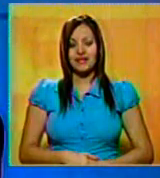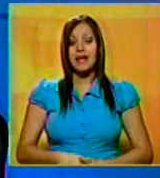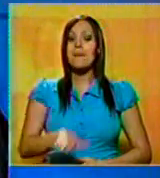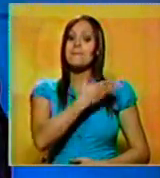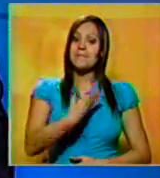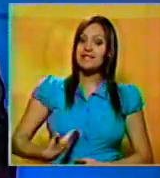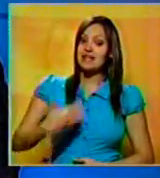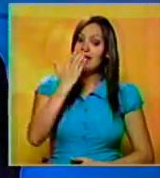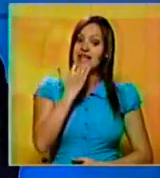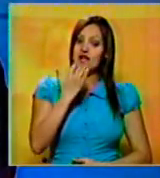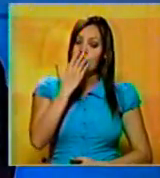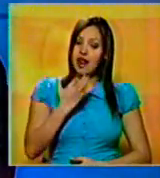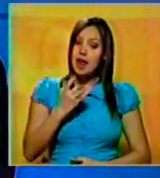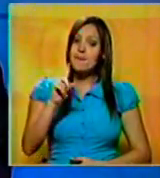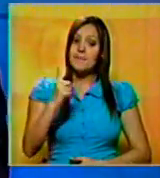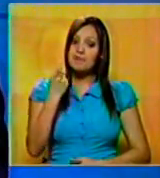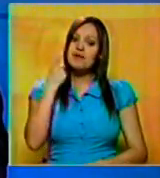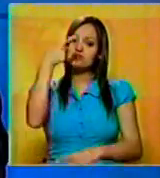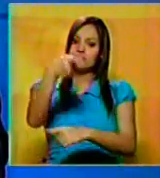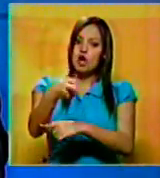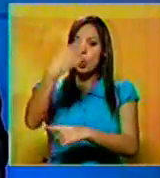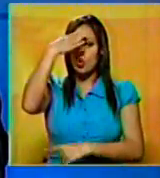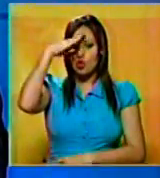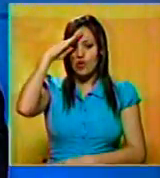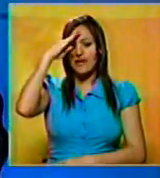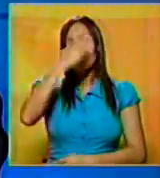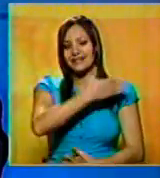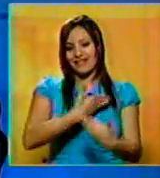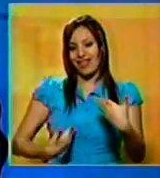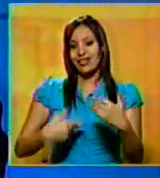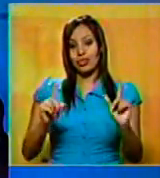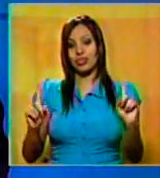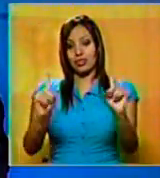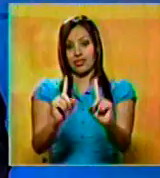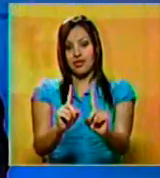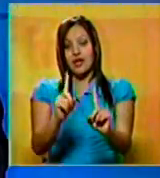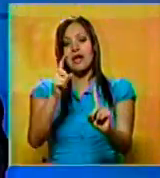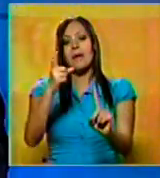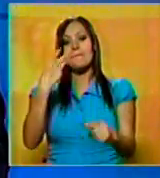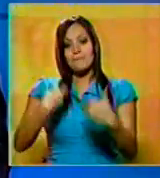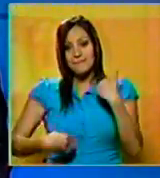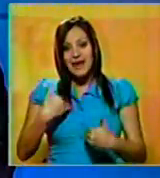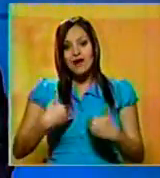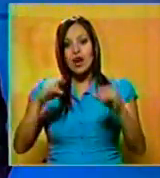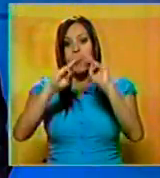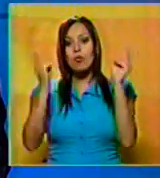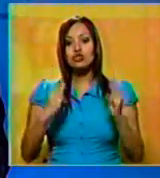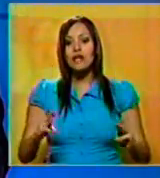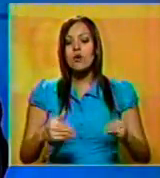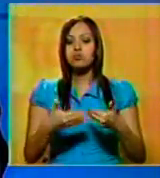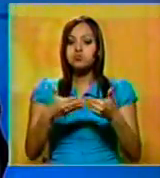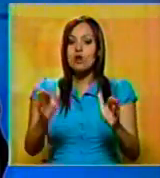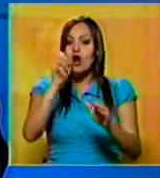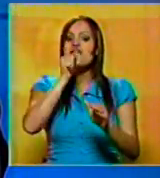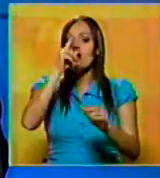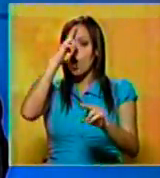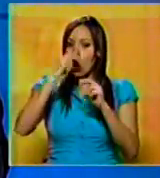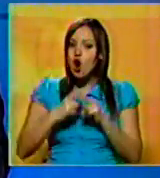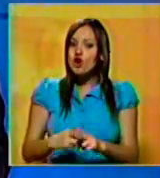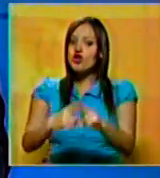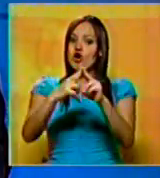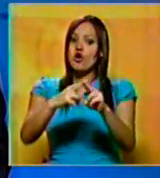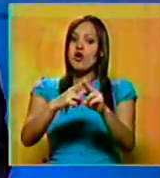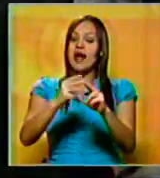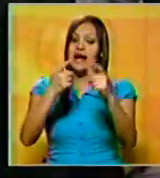El presidente Nicolás Maduro y el primer mandatario de Cuba, Raúl Castro, inauguraron este miércoles el Museo Venezuela Tierra Libre en honor al fallecido presidente